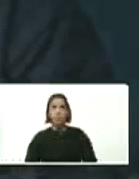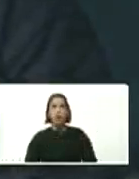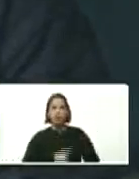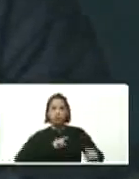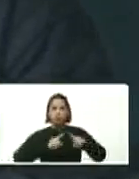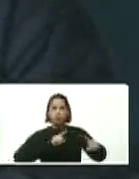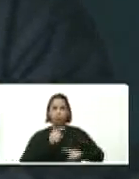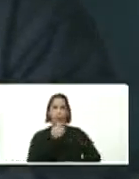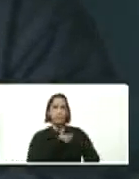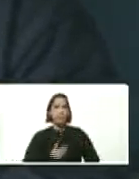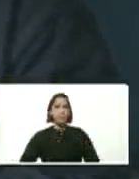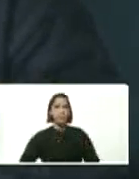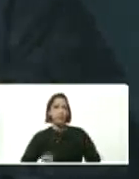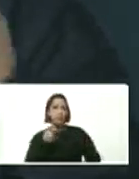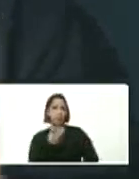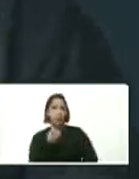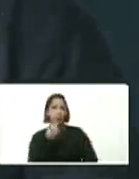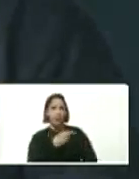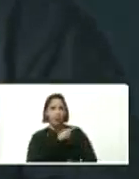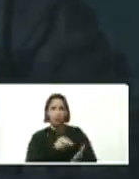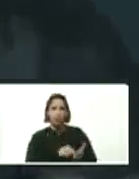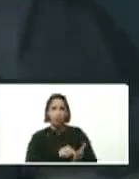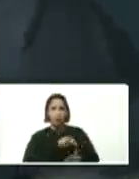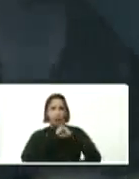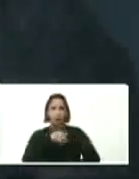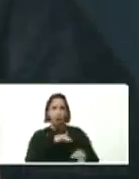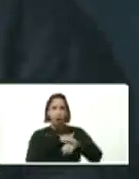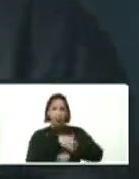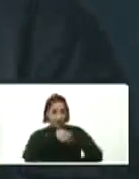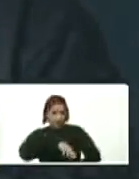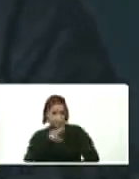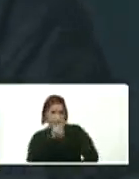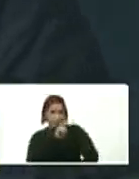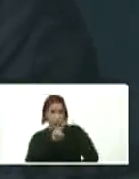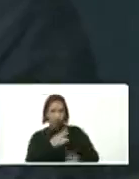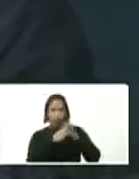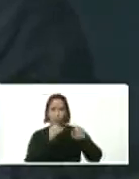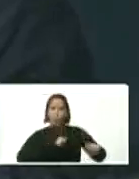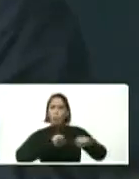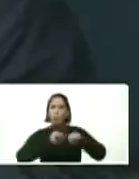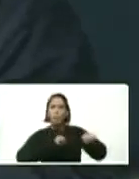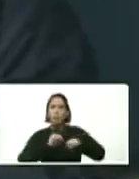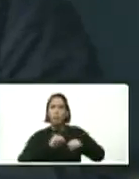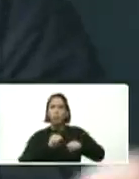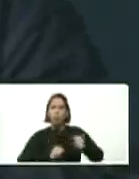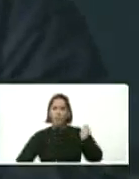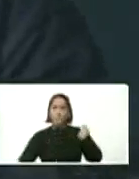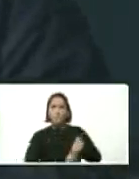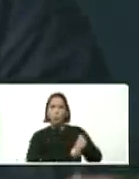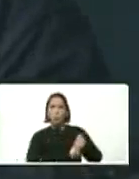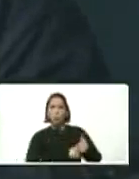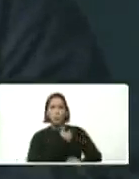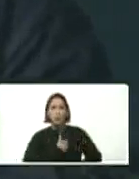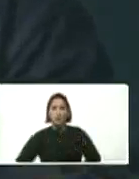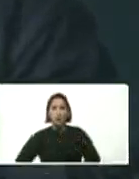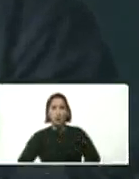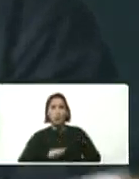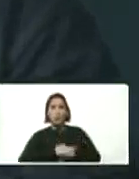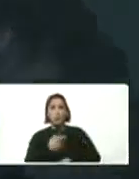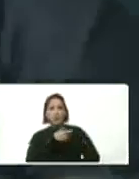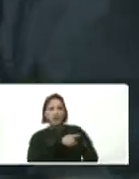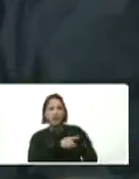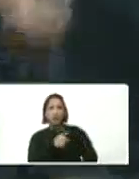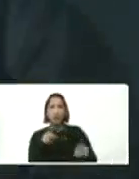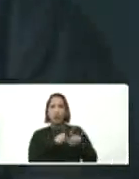la Asamblea Nacional, Jorge Rodríguez. Desde Venezuela, desde todos los movimientos de solidaridad, presidente, porque además esto ha sido como un